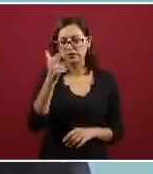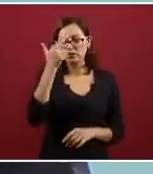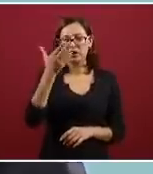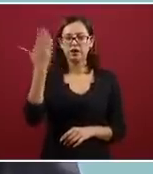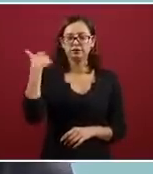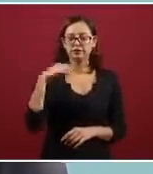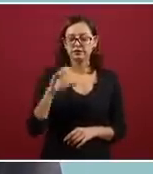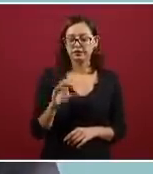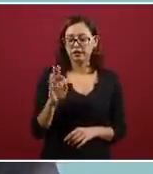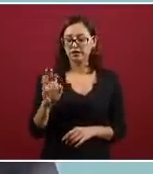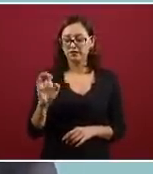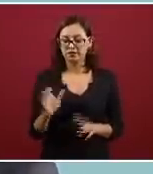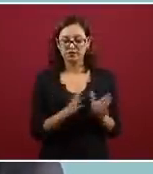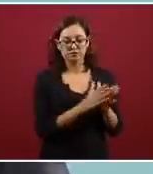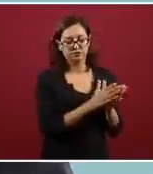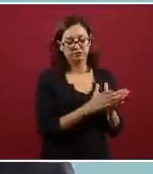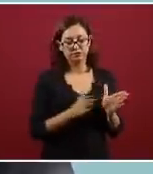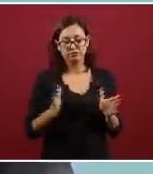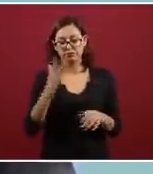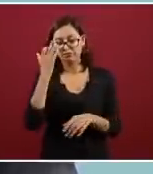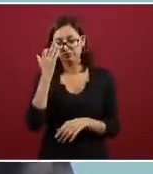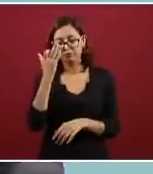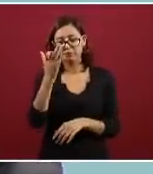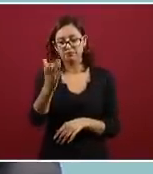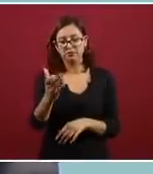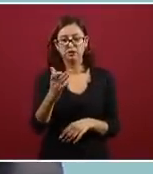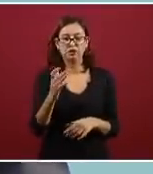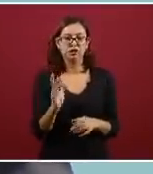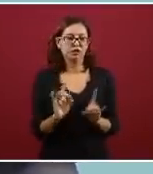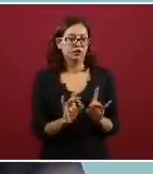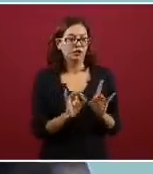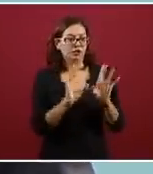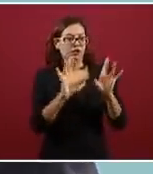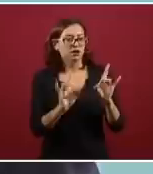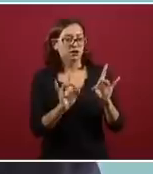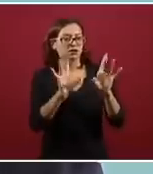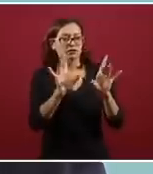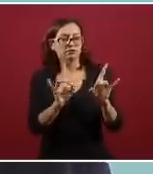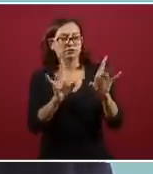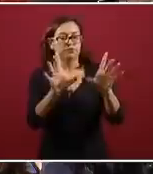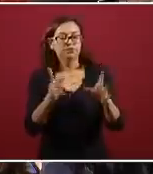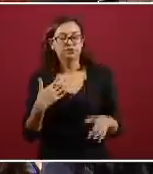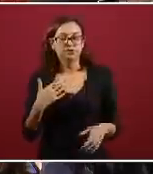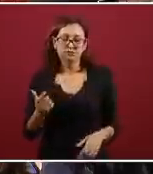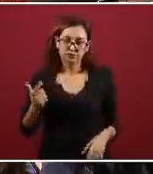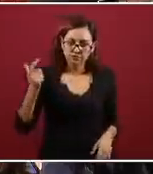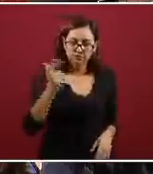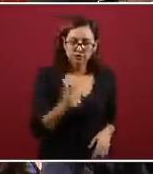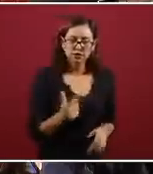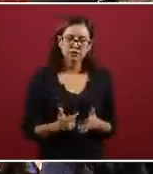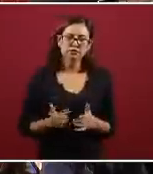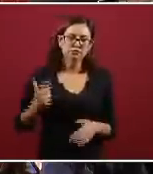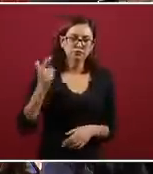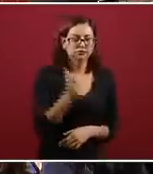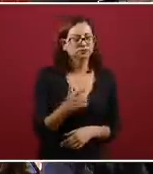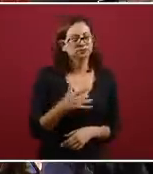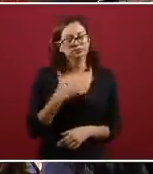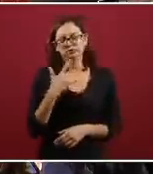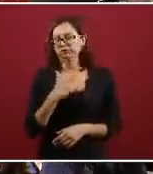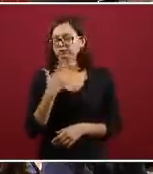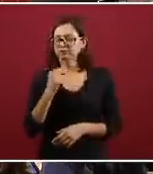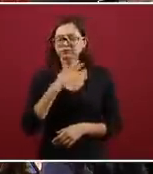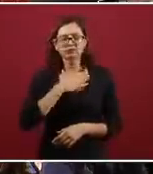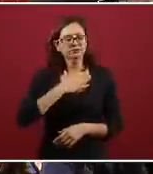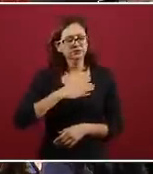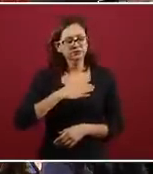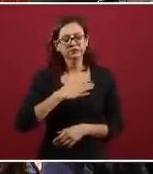pagando durante un periodo largo por casos fortuitos y fuerza mayor, que consideramos que eran inadecuados.